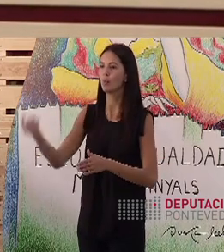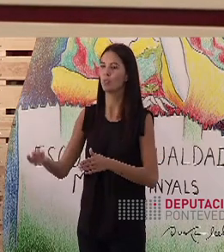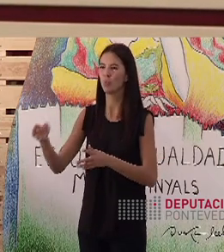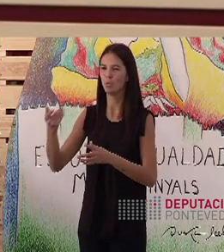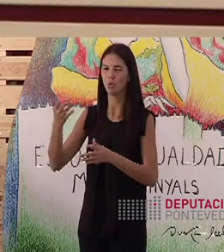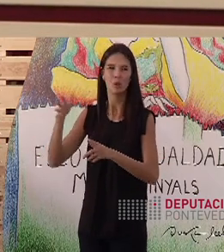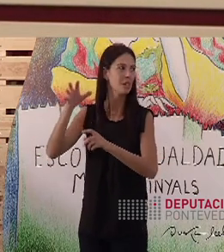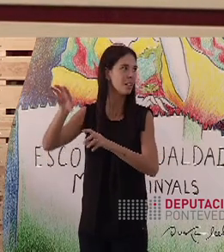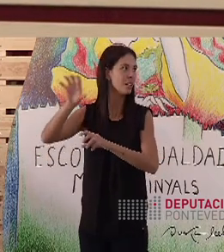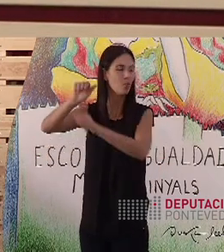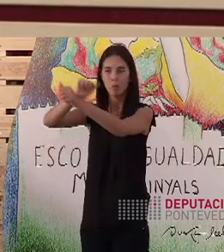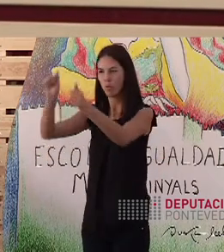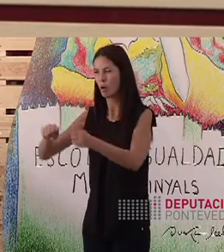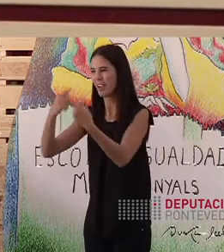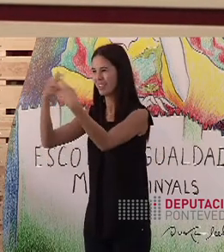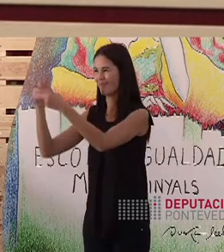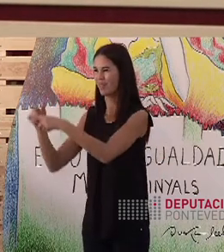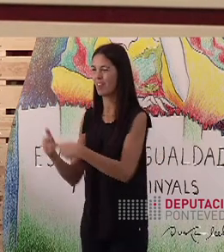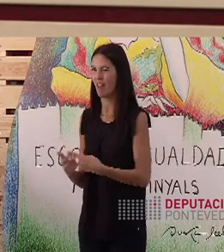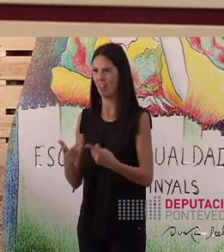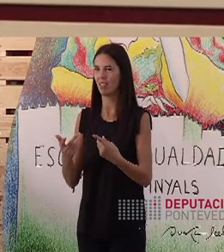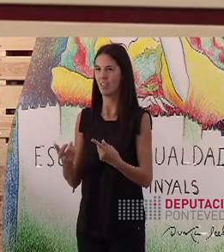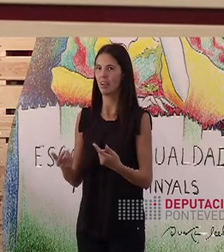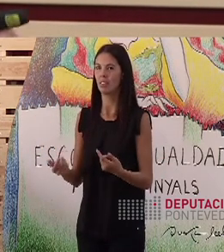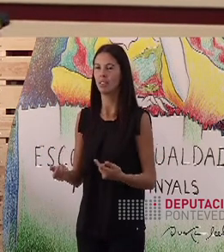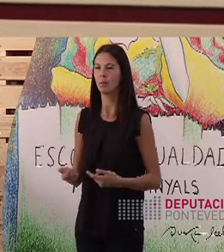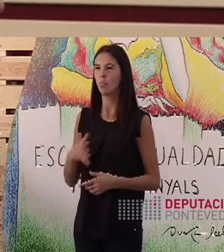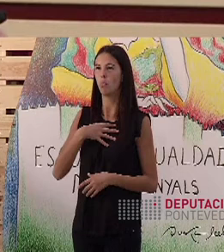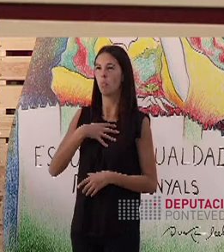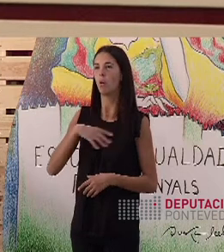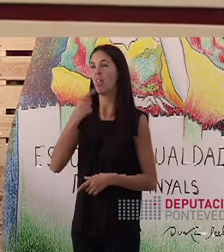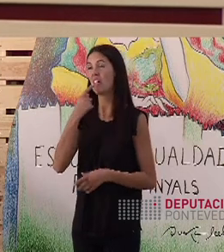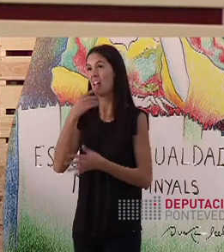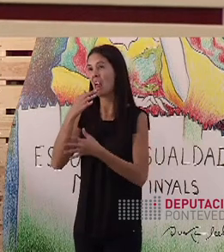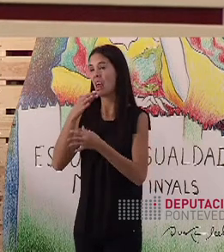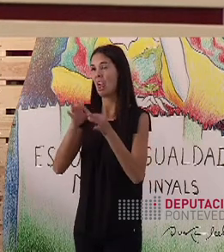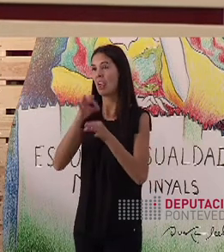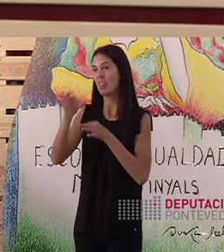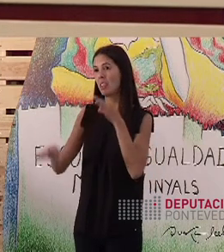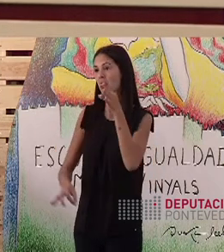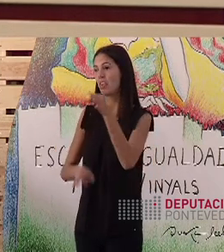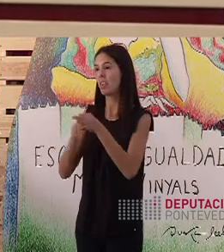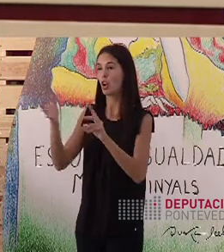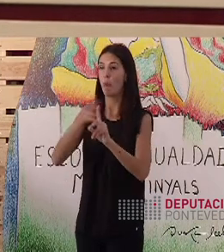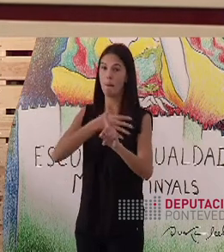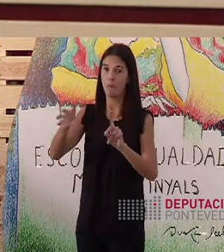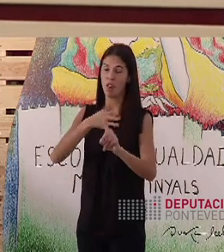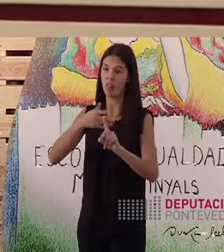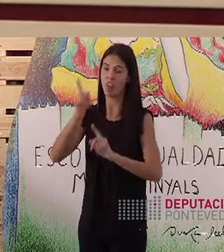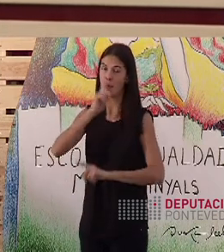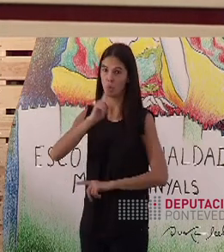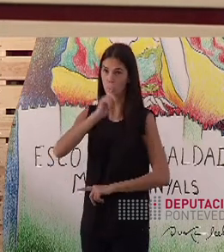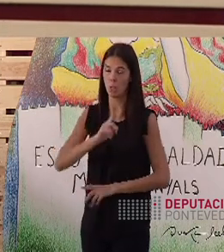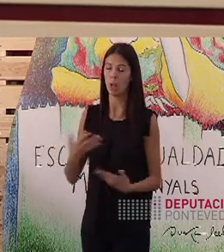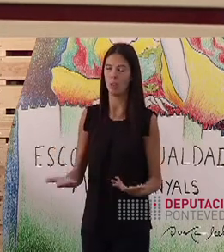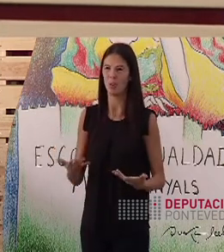estes estadios. Son de diferentes estadios do que podríamos chamar ciclo da violencia prostitucional, non?